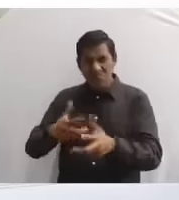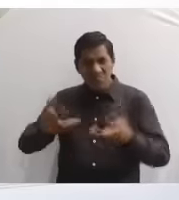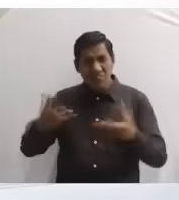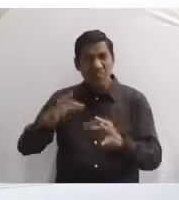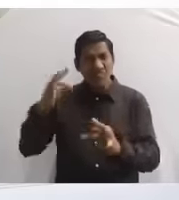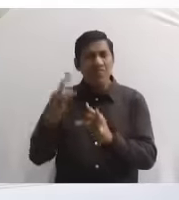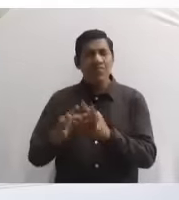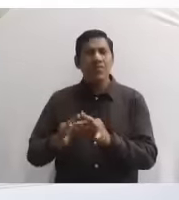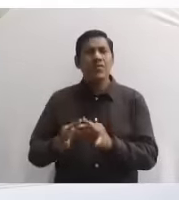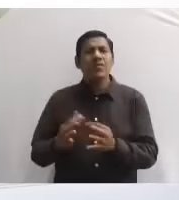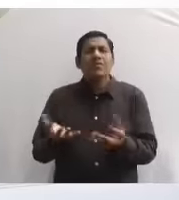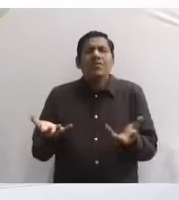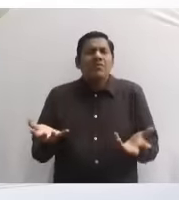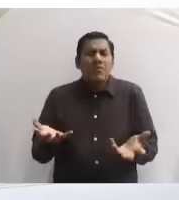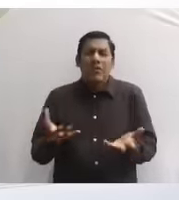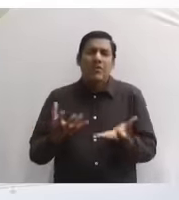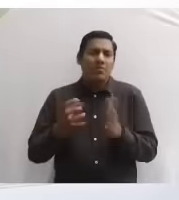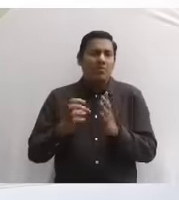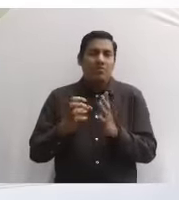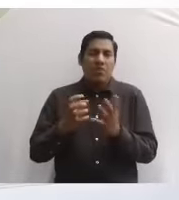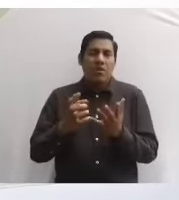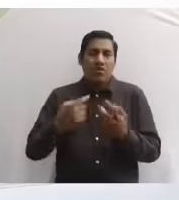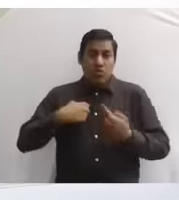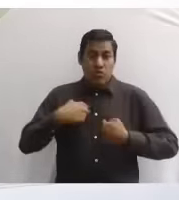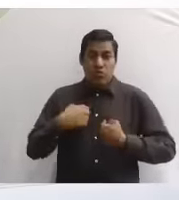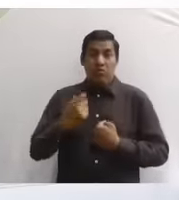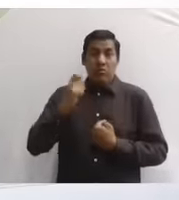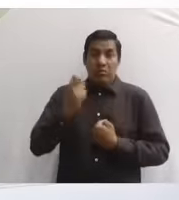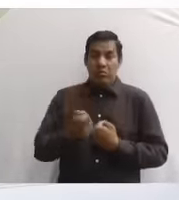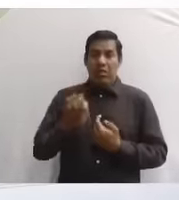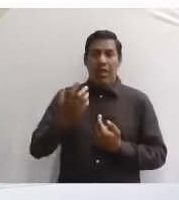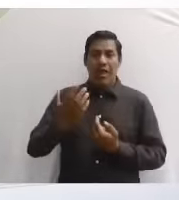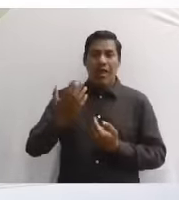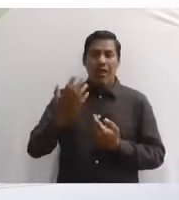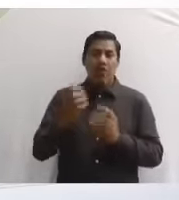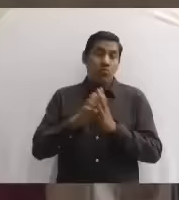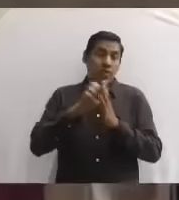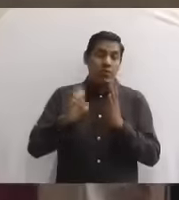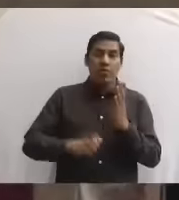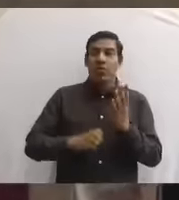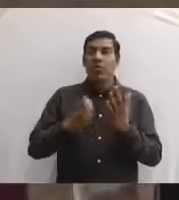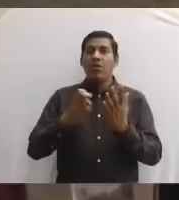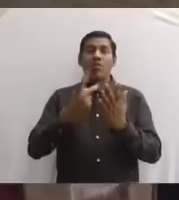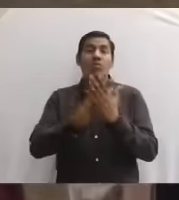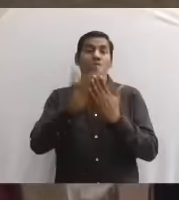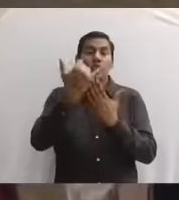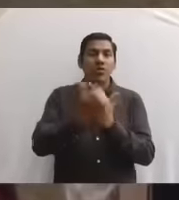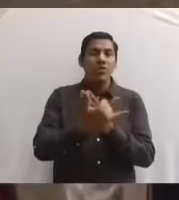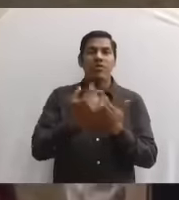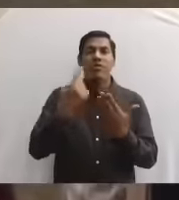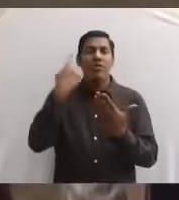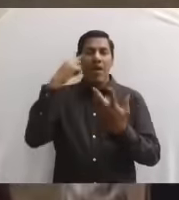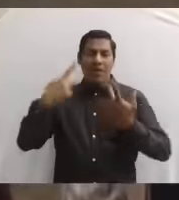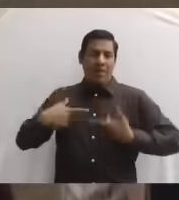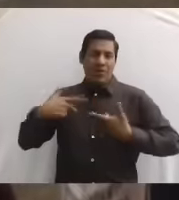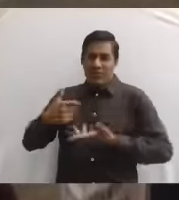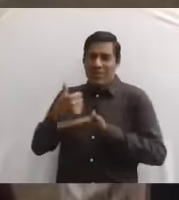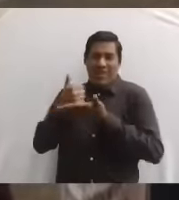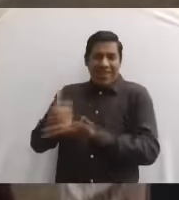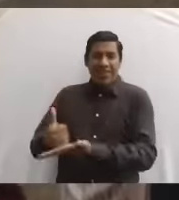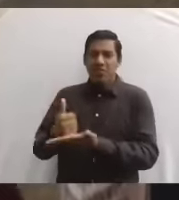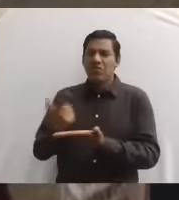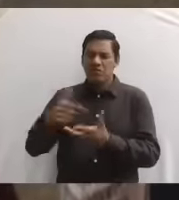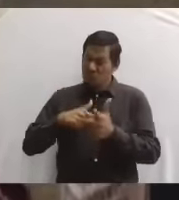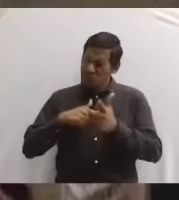a mantener, a defender los programas sociales que algunos ya son derechos